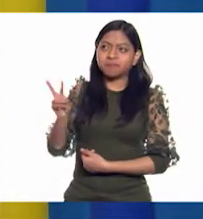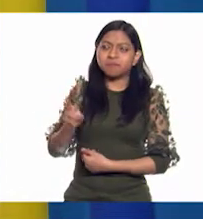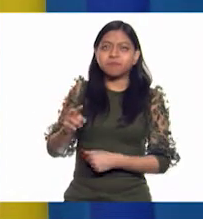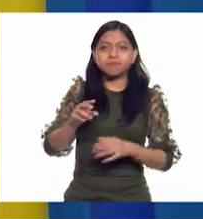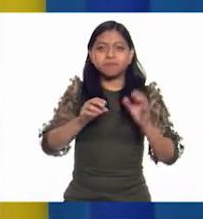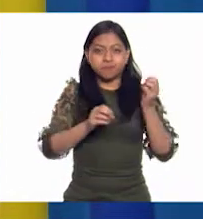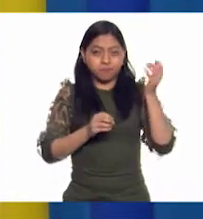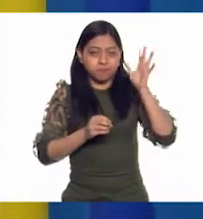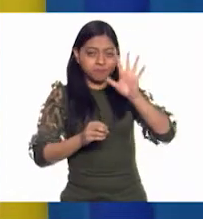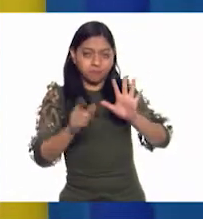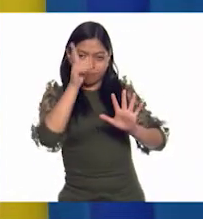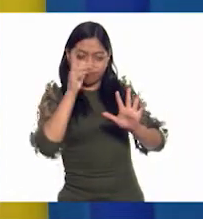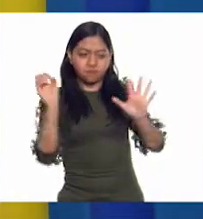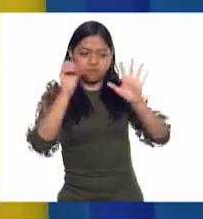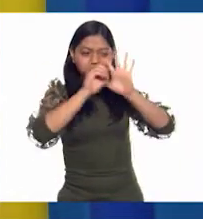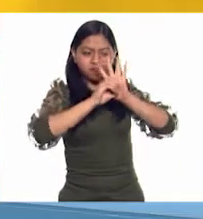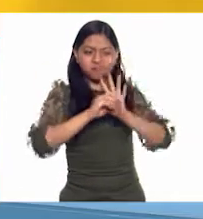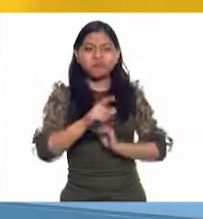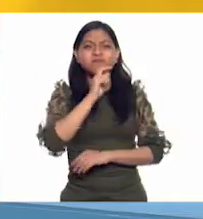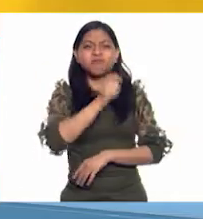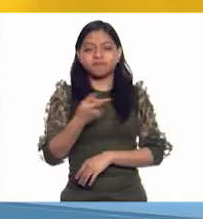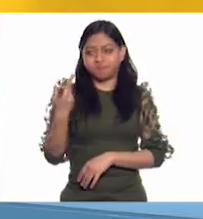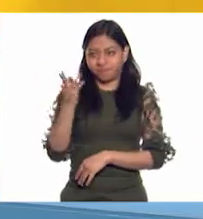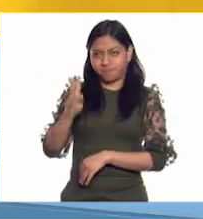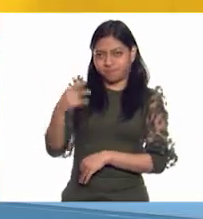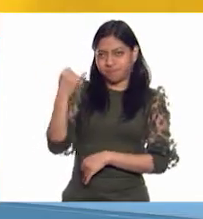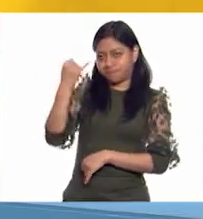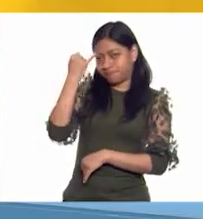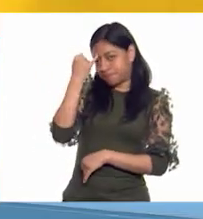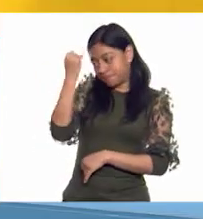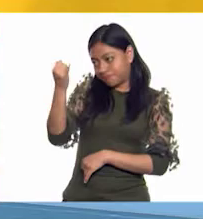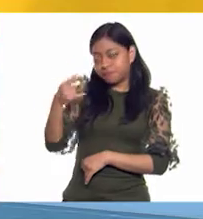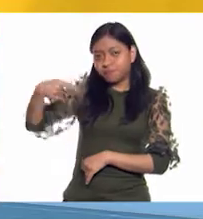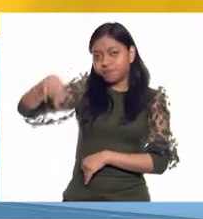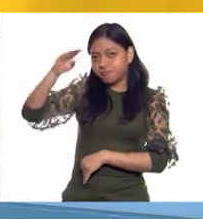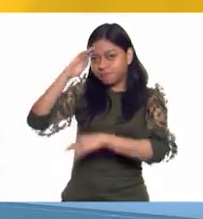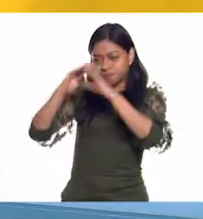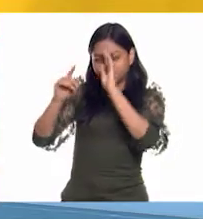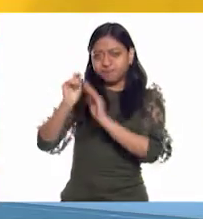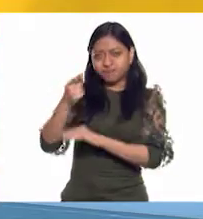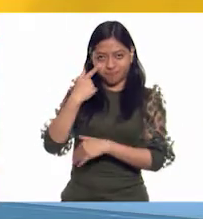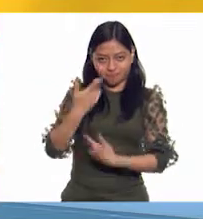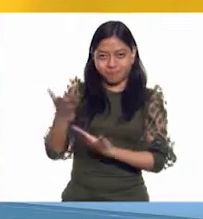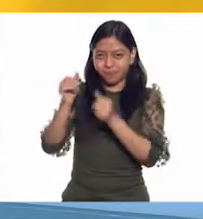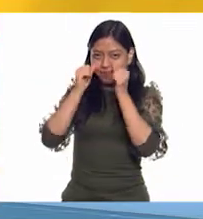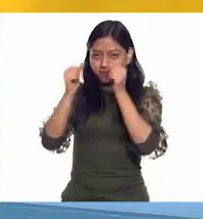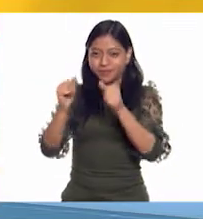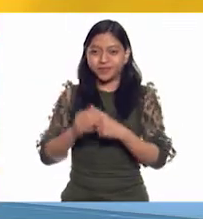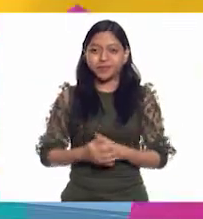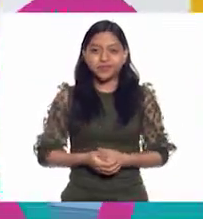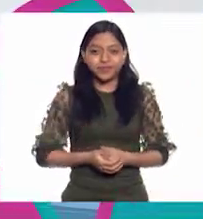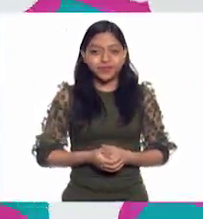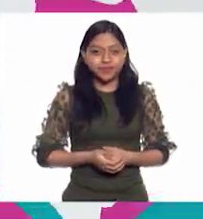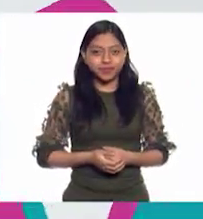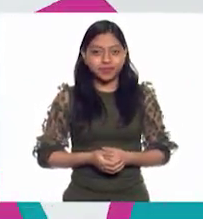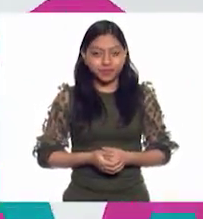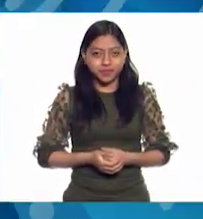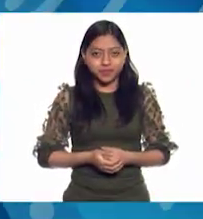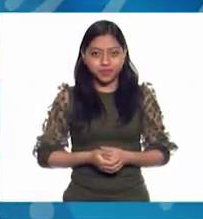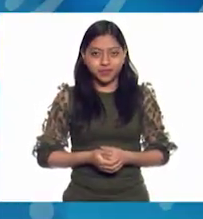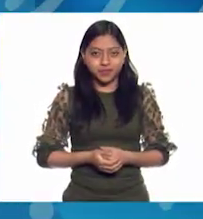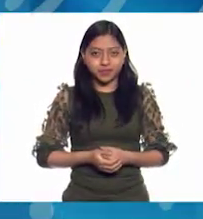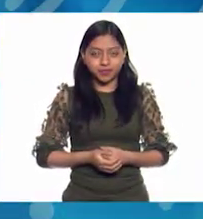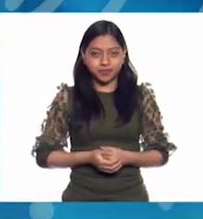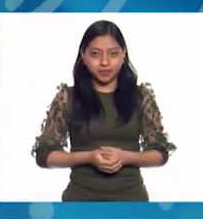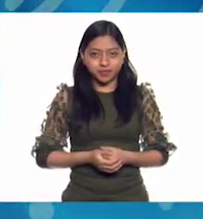los eclipses en la antigüedad. Claro que sí, maestro. Hay que observarlo con detenimiento. Vamos a él.